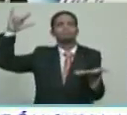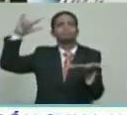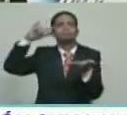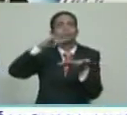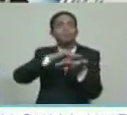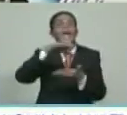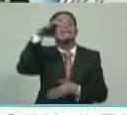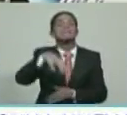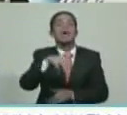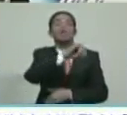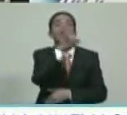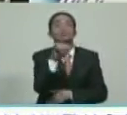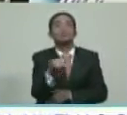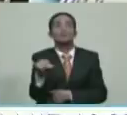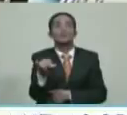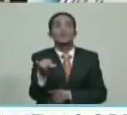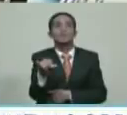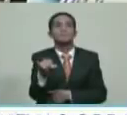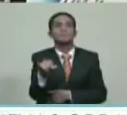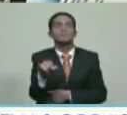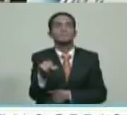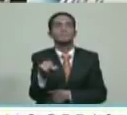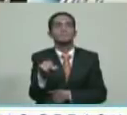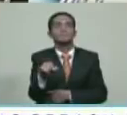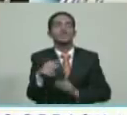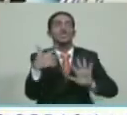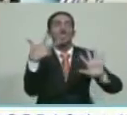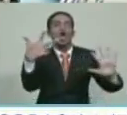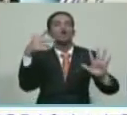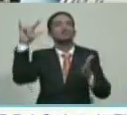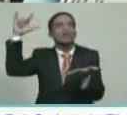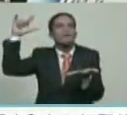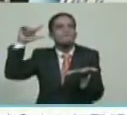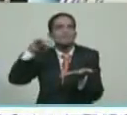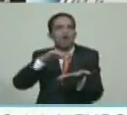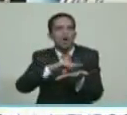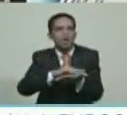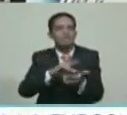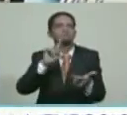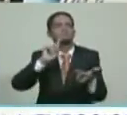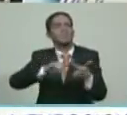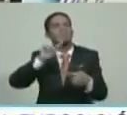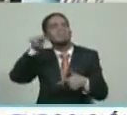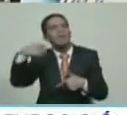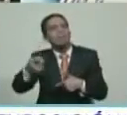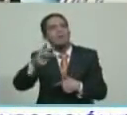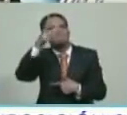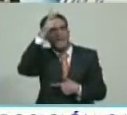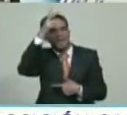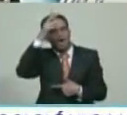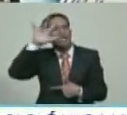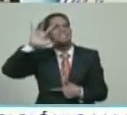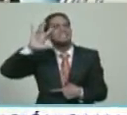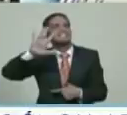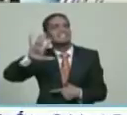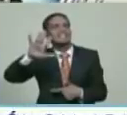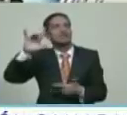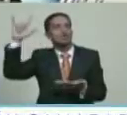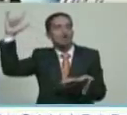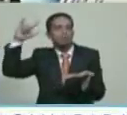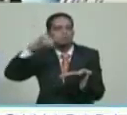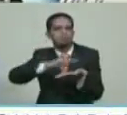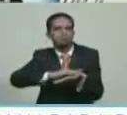estado Zulia, con la cantidad de 8 aeronaves. Le sigue Falcón, con 5 aeronaves